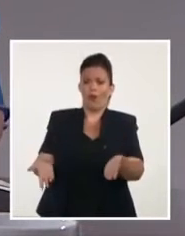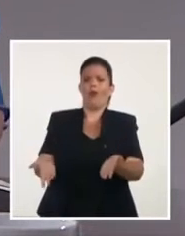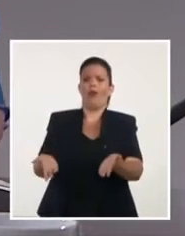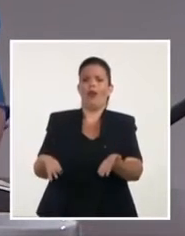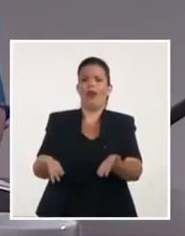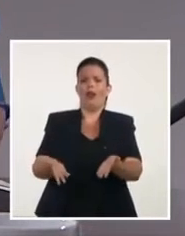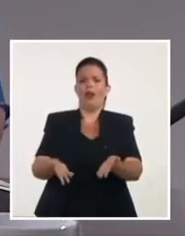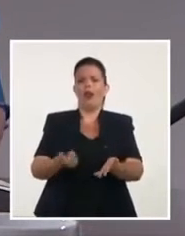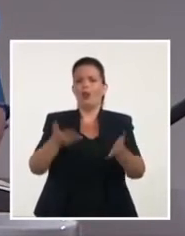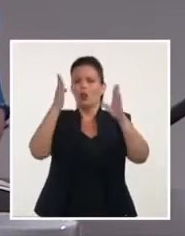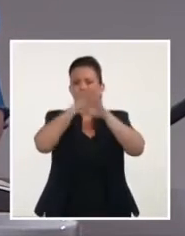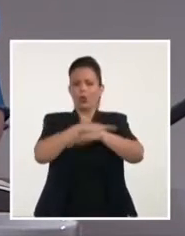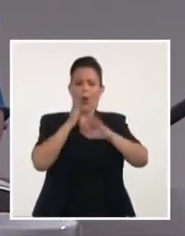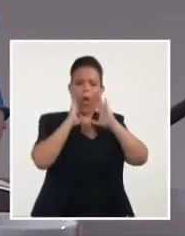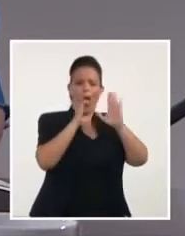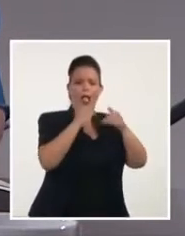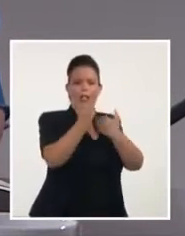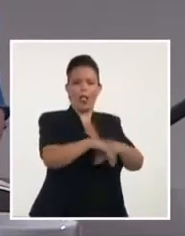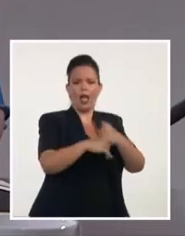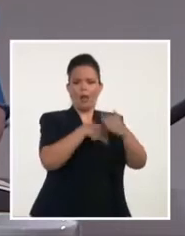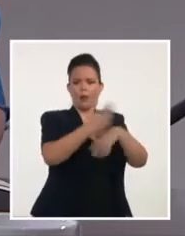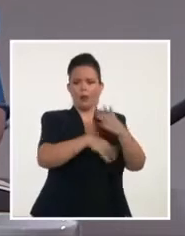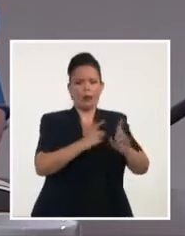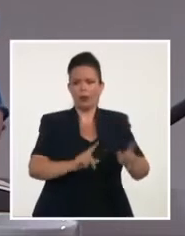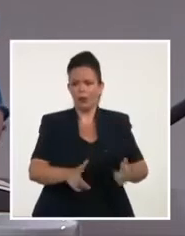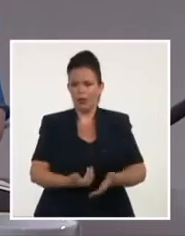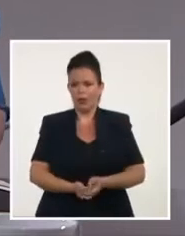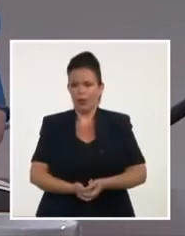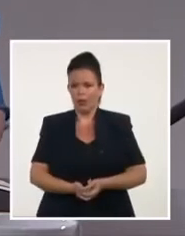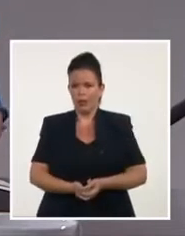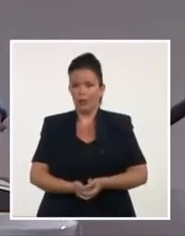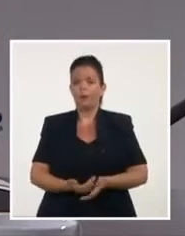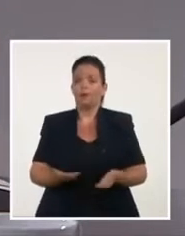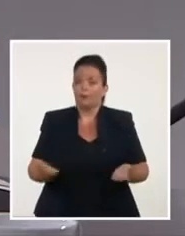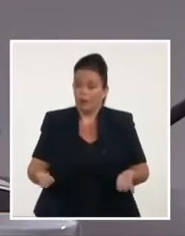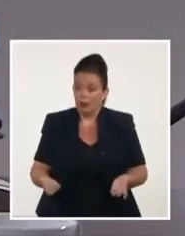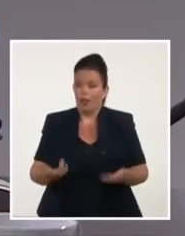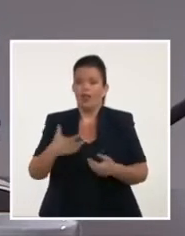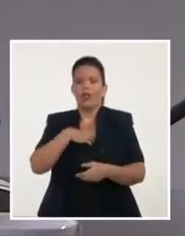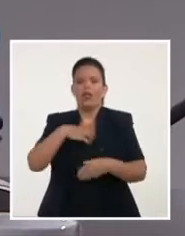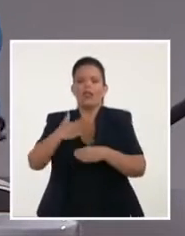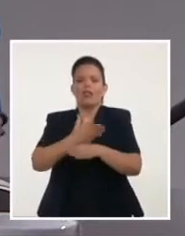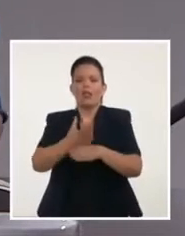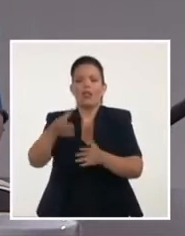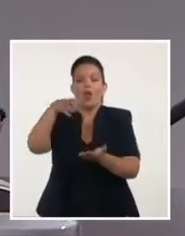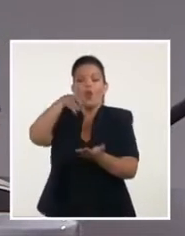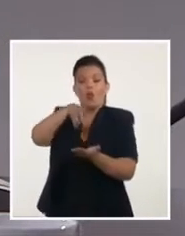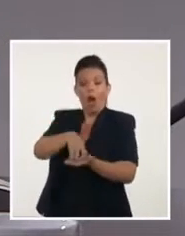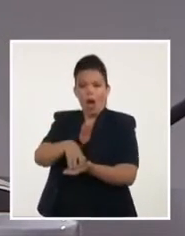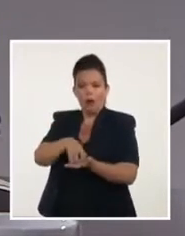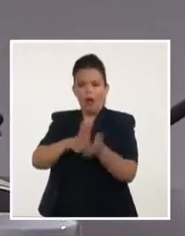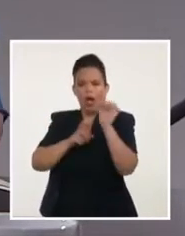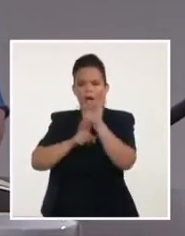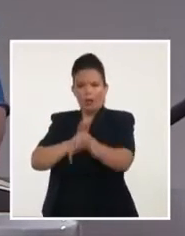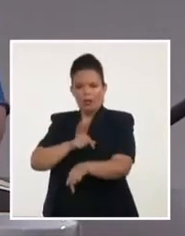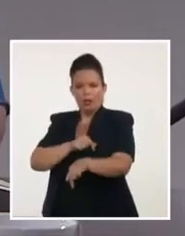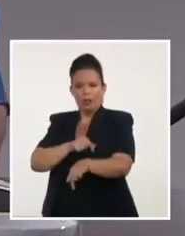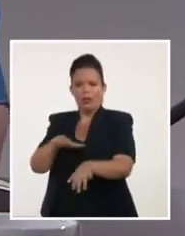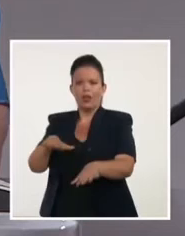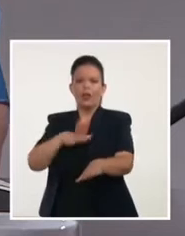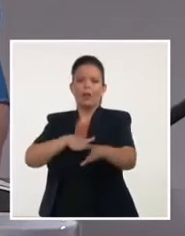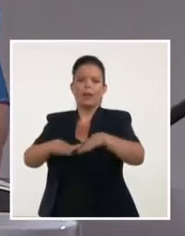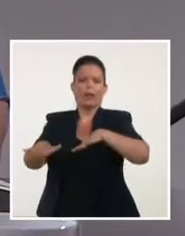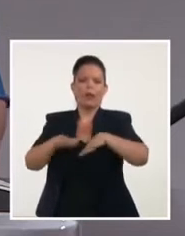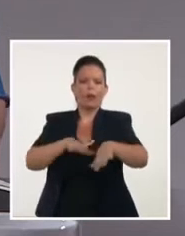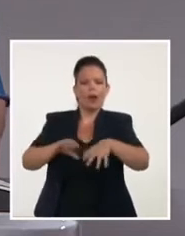realidad sociotecnológica con unos laboratorios que utilizan y que además está explicado en esta guía estratégica y en todas las